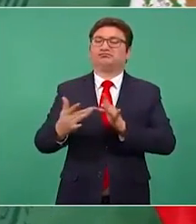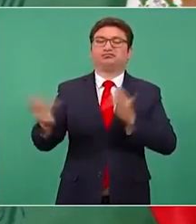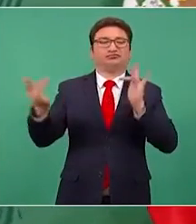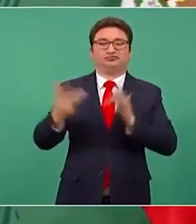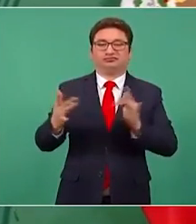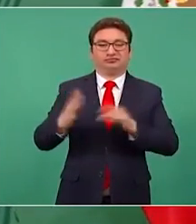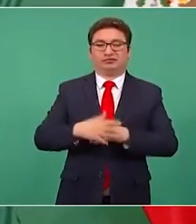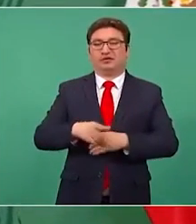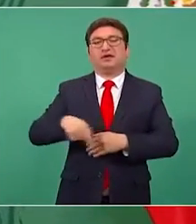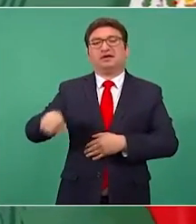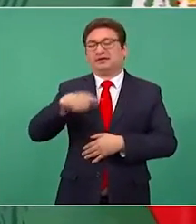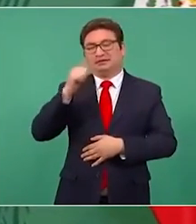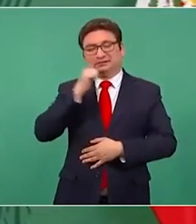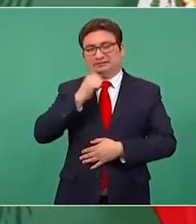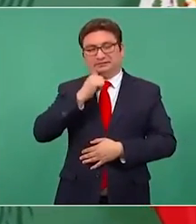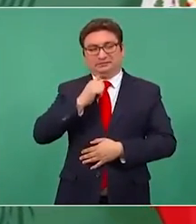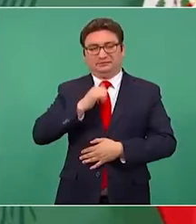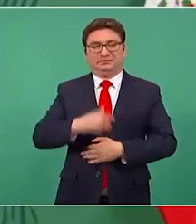siempre